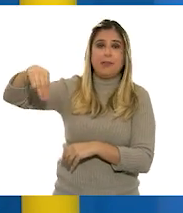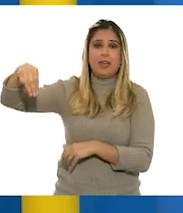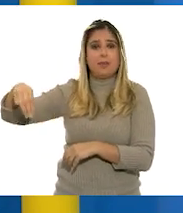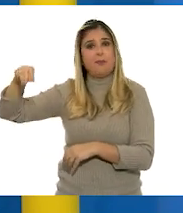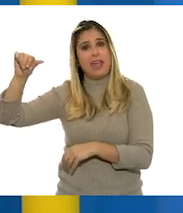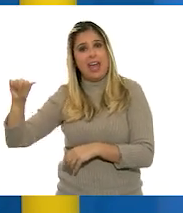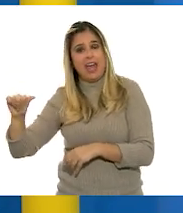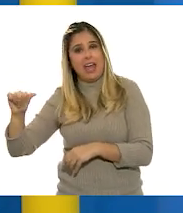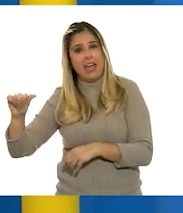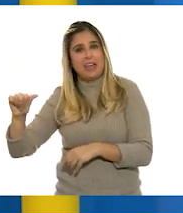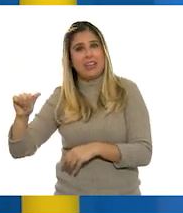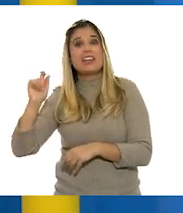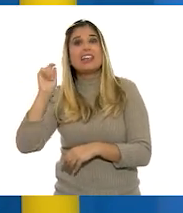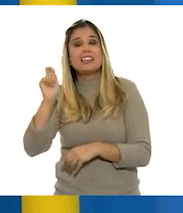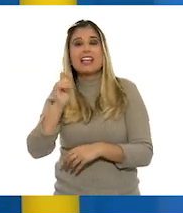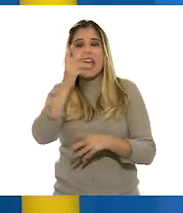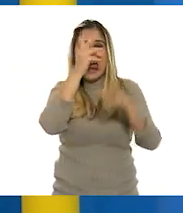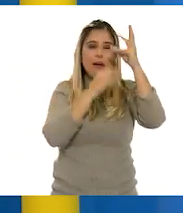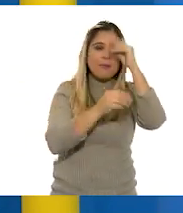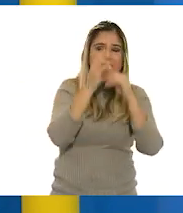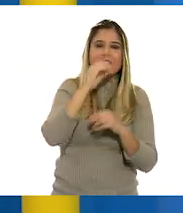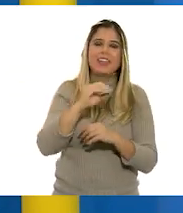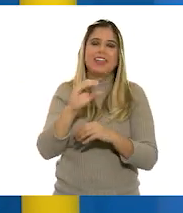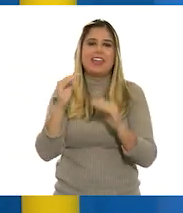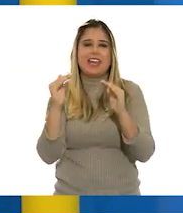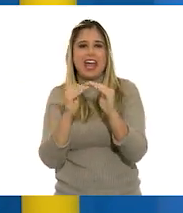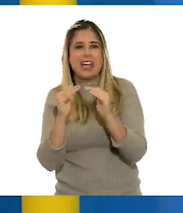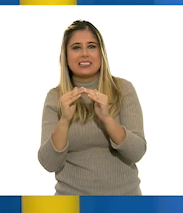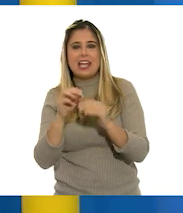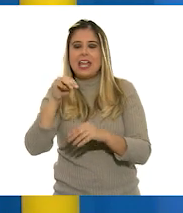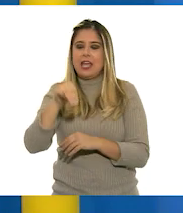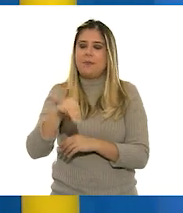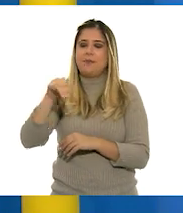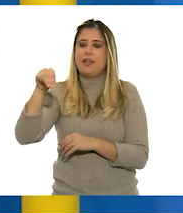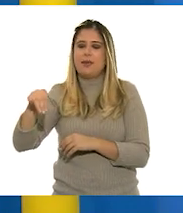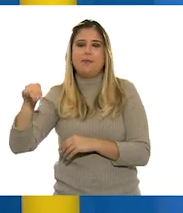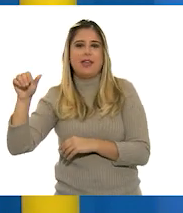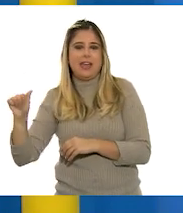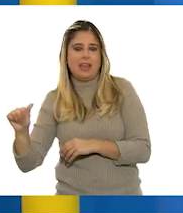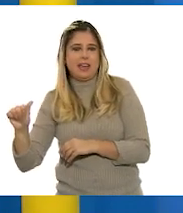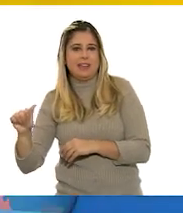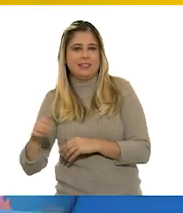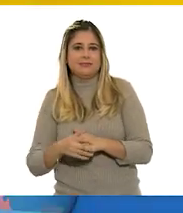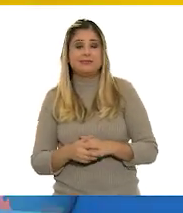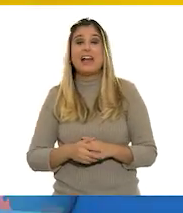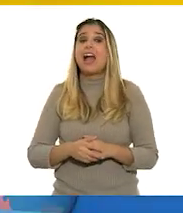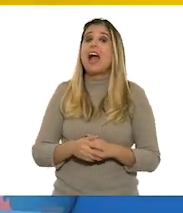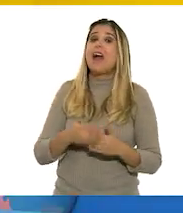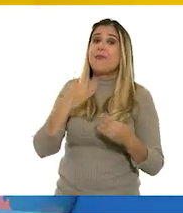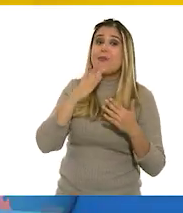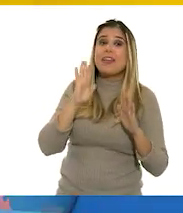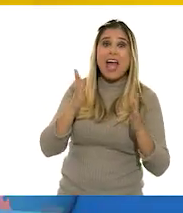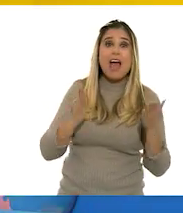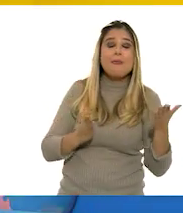ACMMA, que significa aprende en casa con la máquina medidora de alimentos. Ah, muy bien, ya